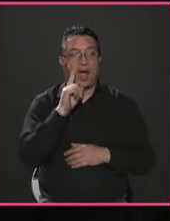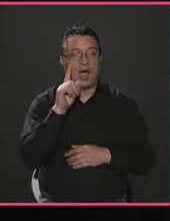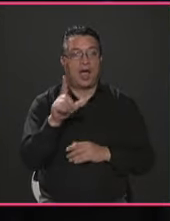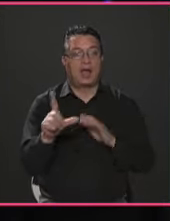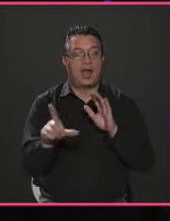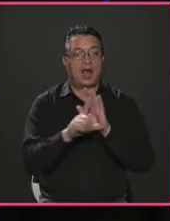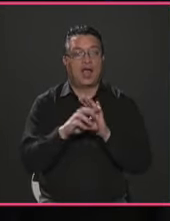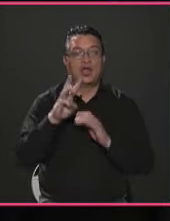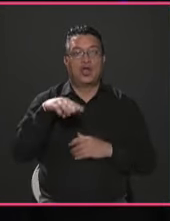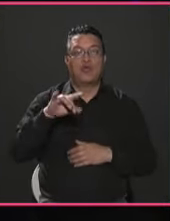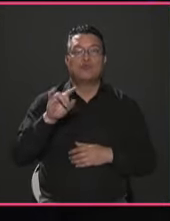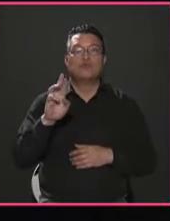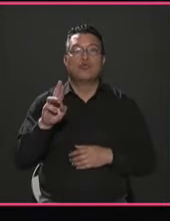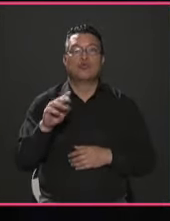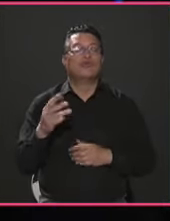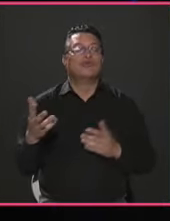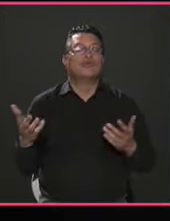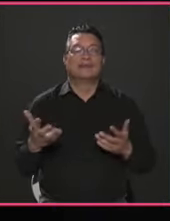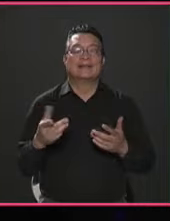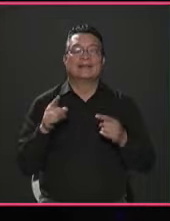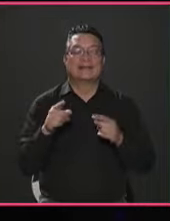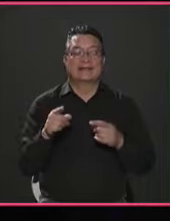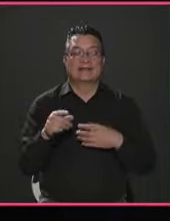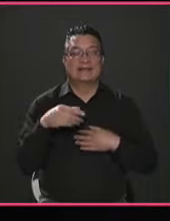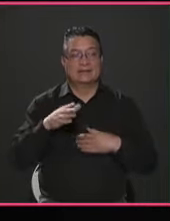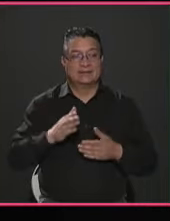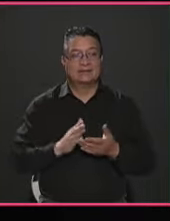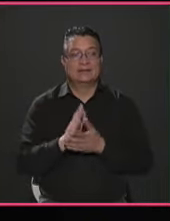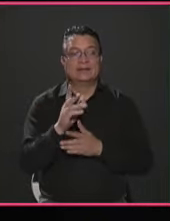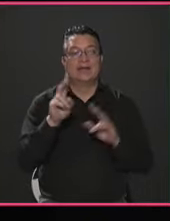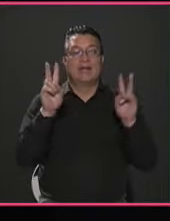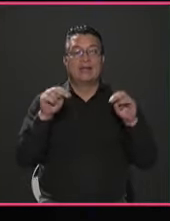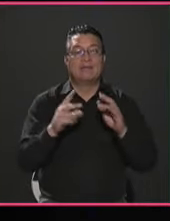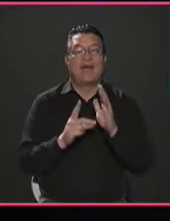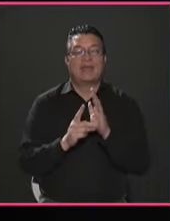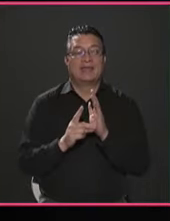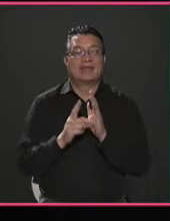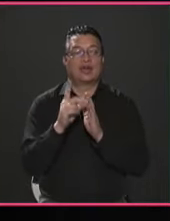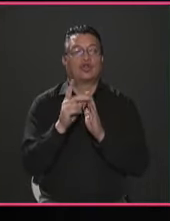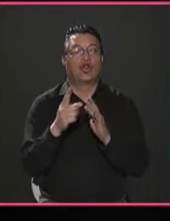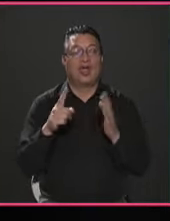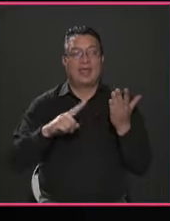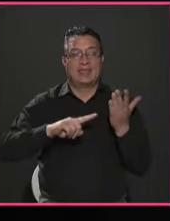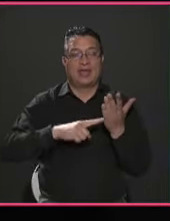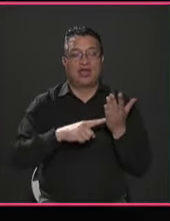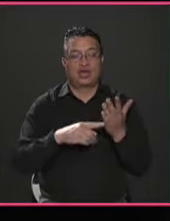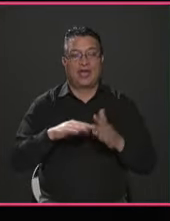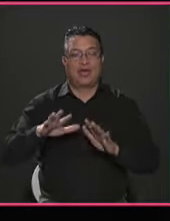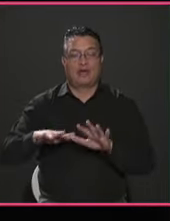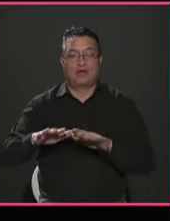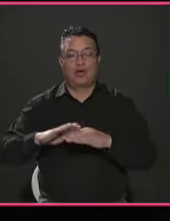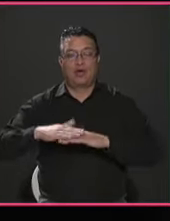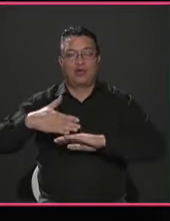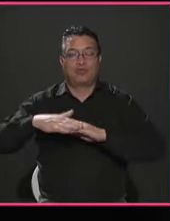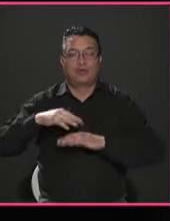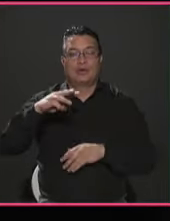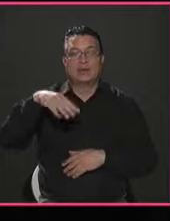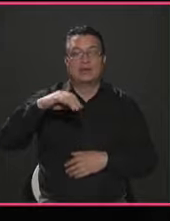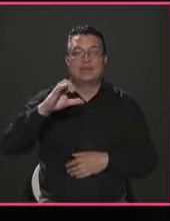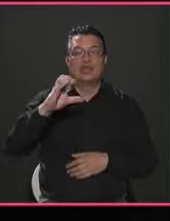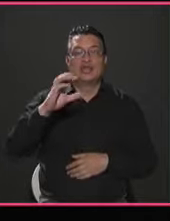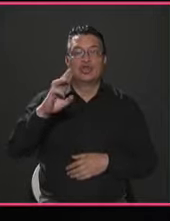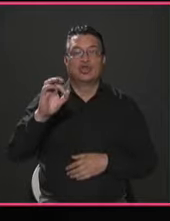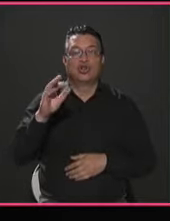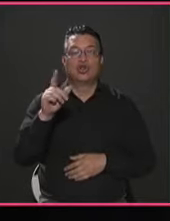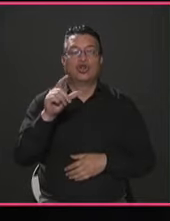ley de mur que se ocupa eh que se creó cuando empezó todo el tema del desarrollo de tecnología para computadores y chips los Microchips la